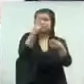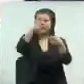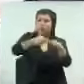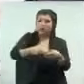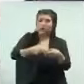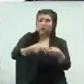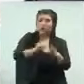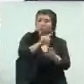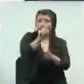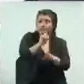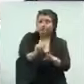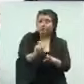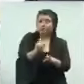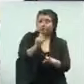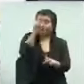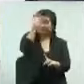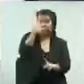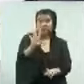Bendiciones, gracias.